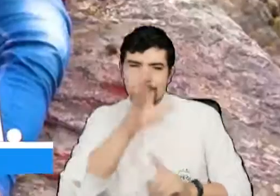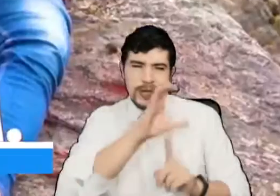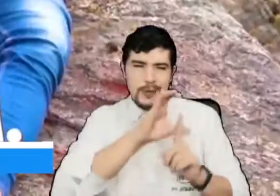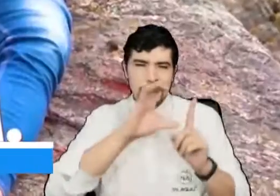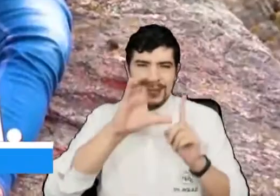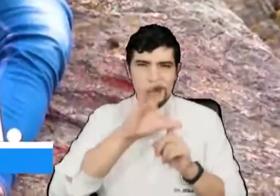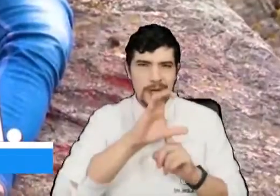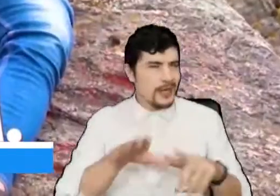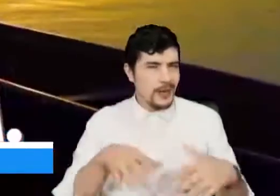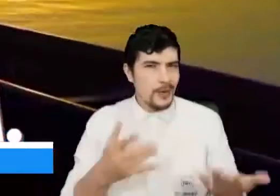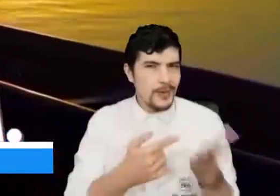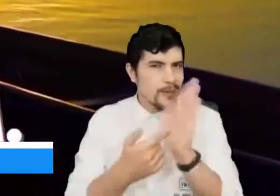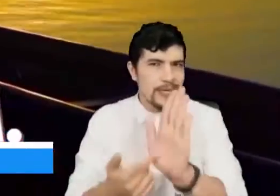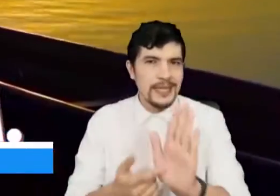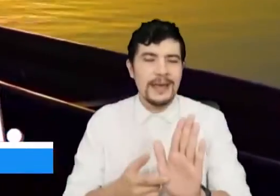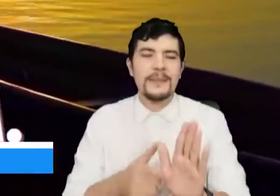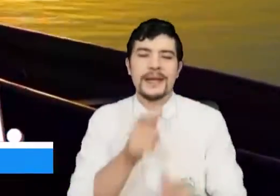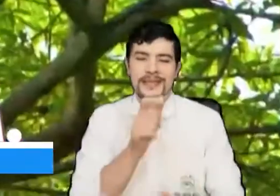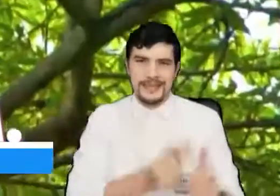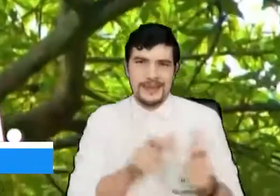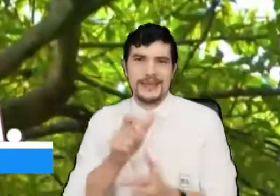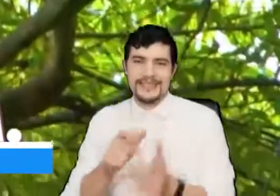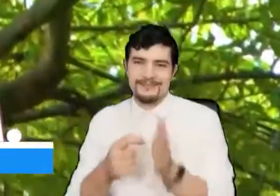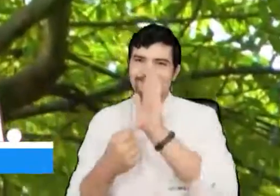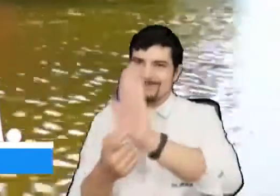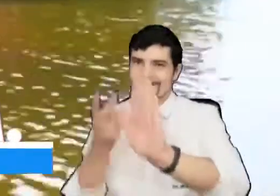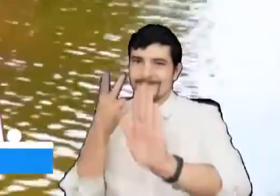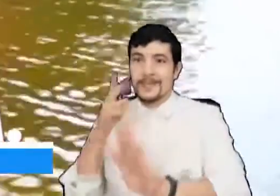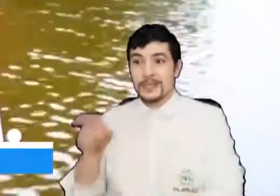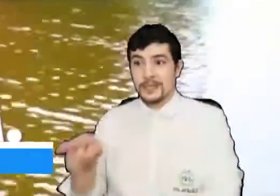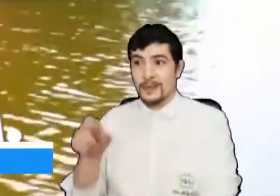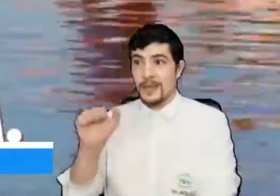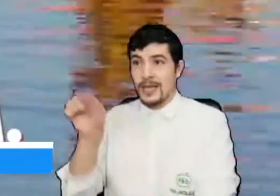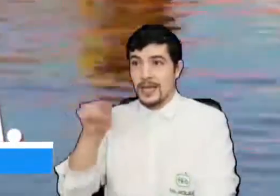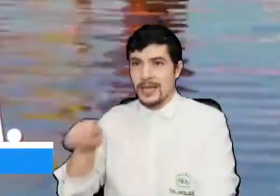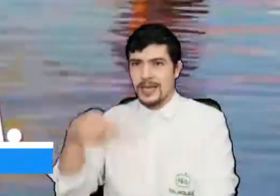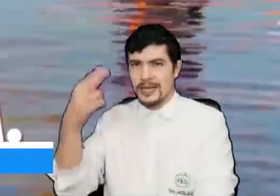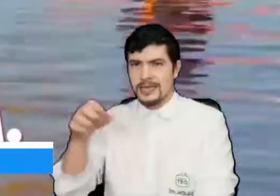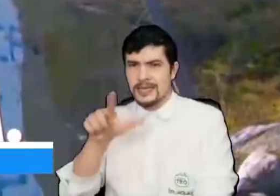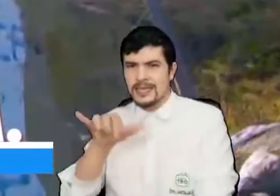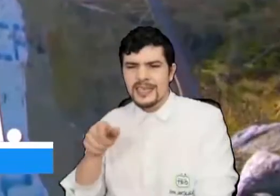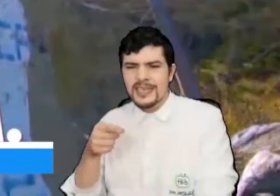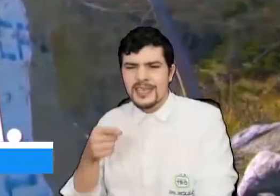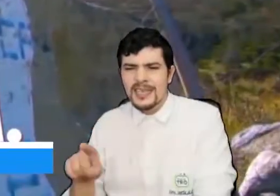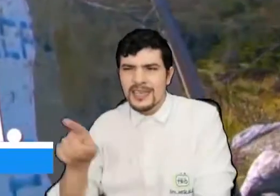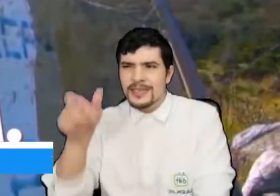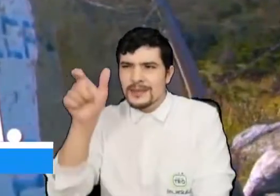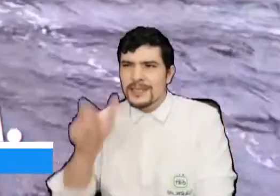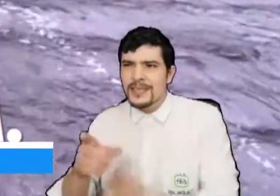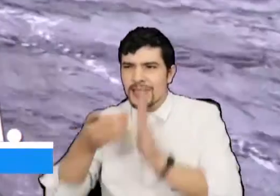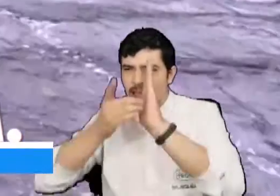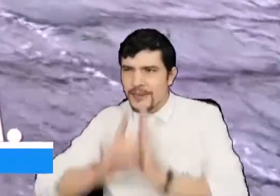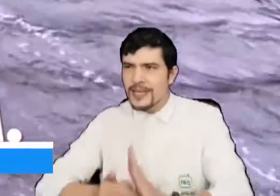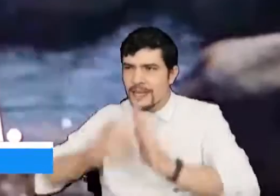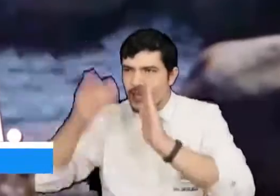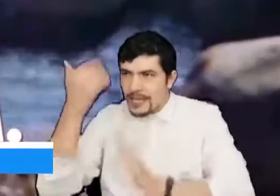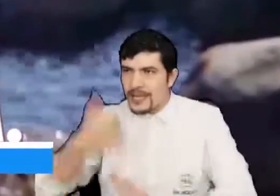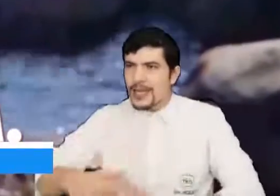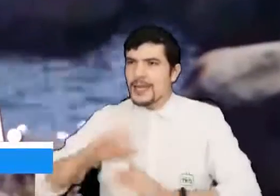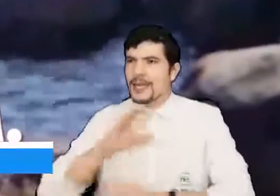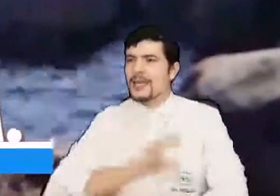a Ashley en búsqueda de qué define al santandereano y descubre